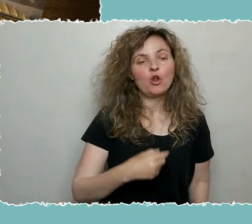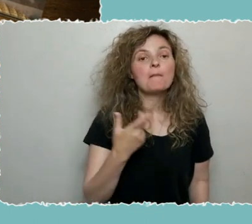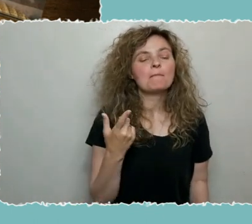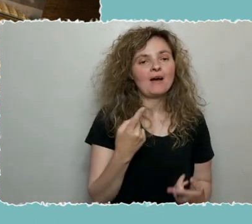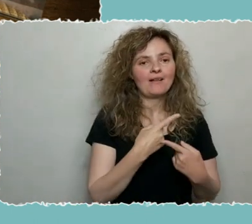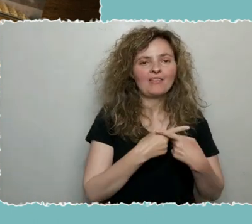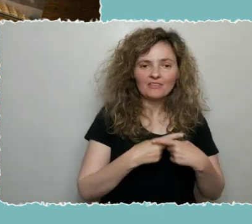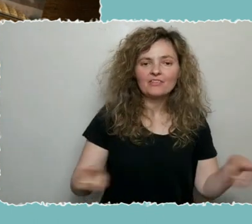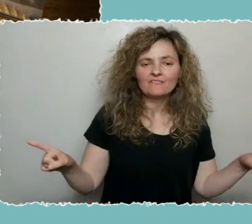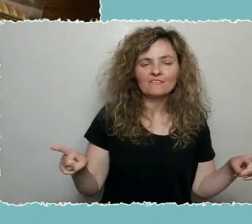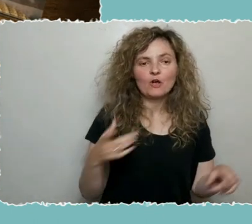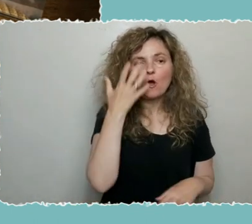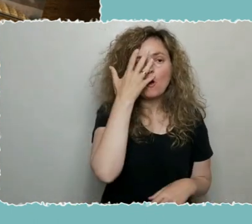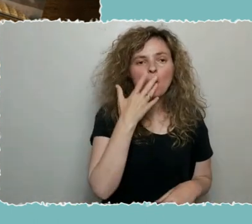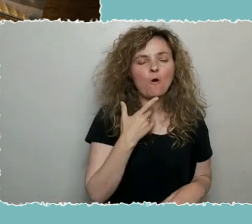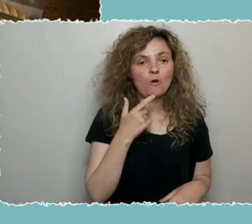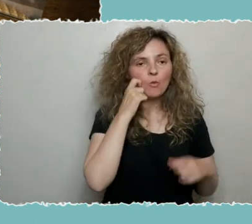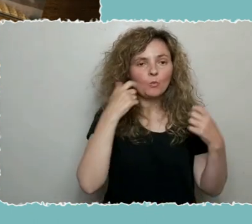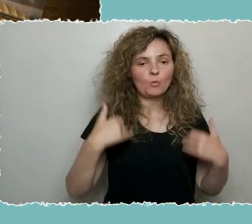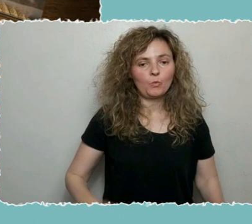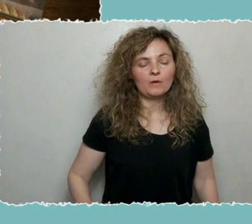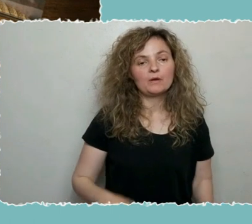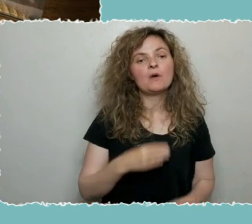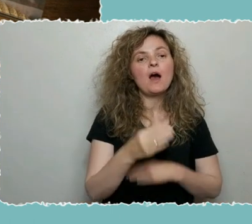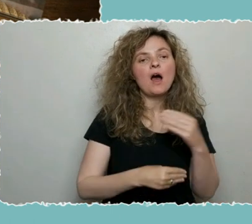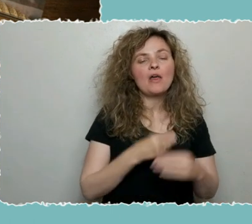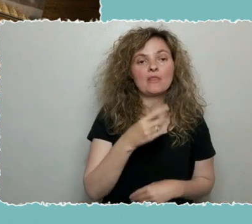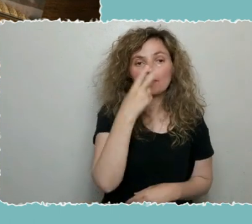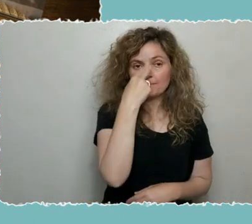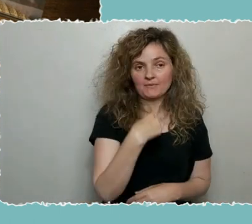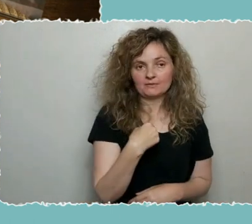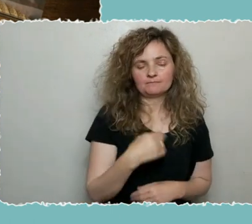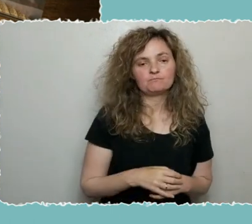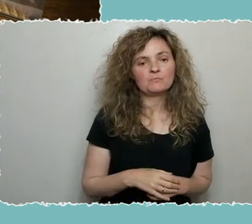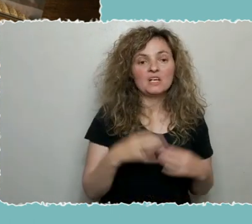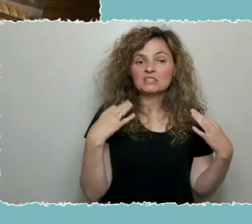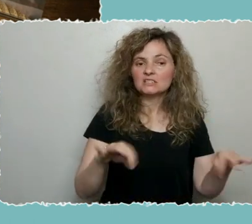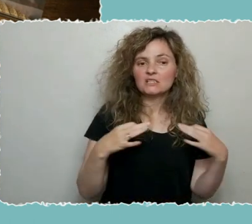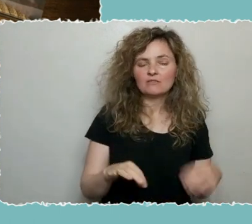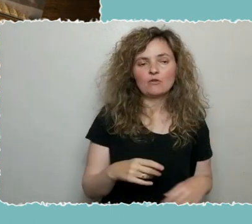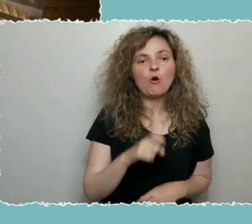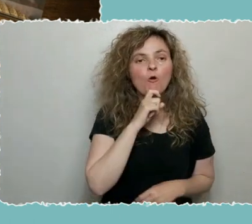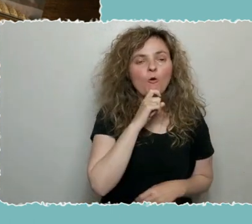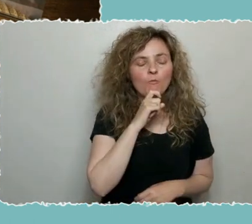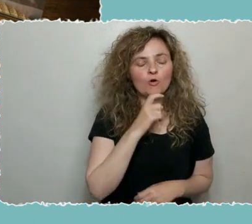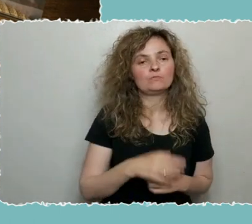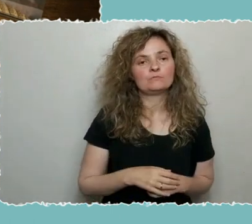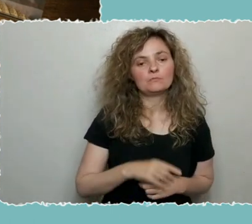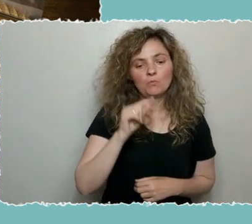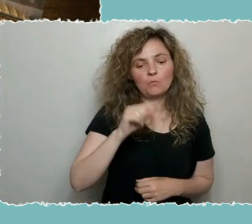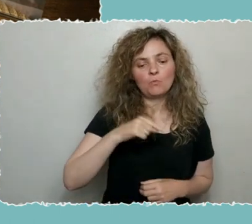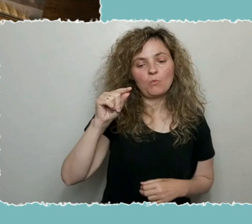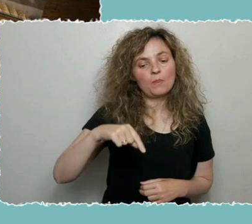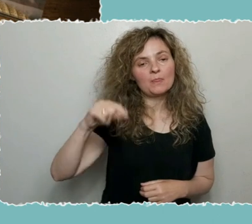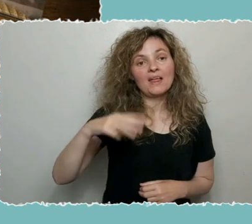diferenciar a cor do seu corpo e imos facer os pés. Para facer os pés é moi sinxelo porque facemos tres movimentos. Mirade,